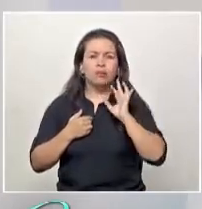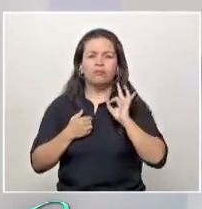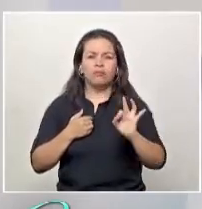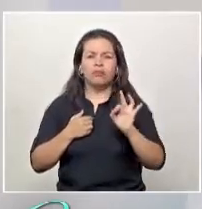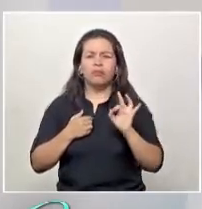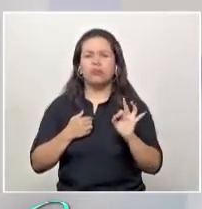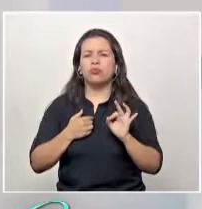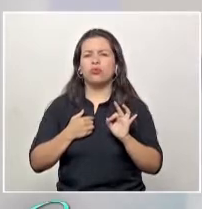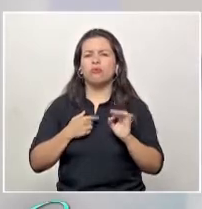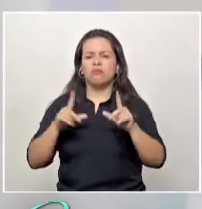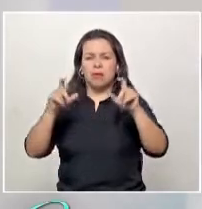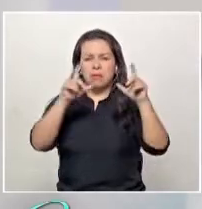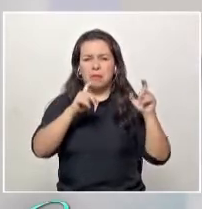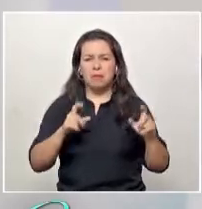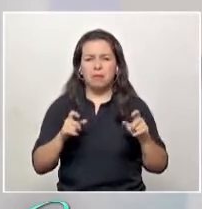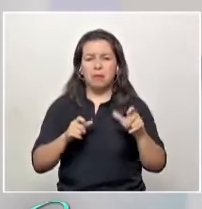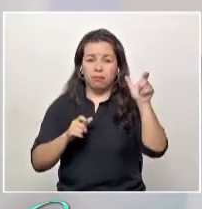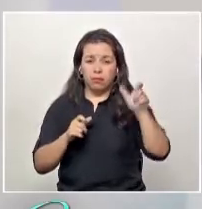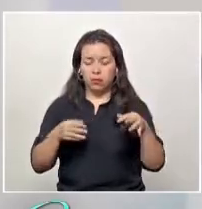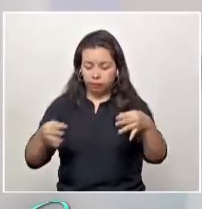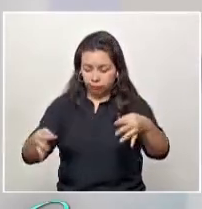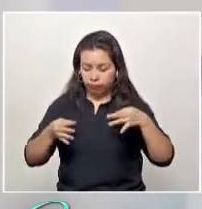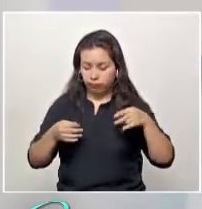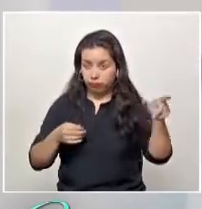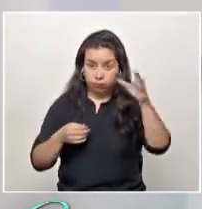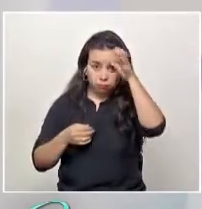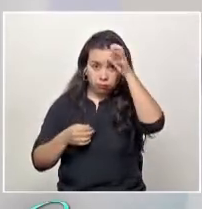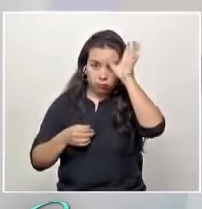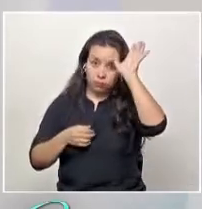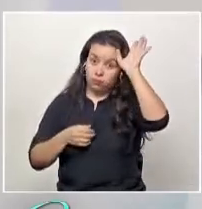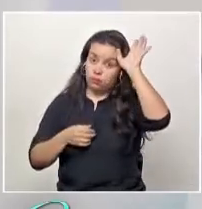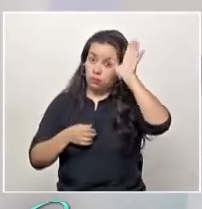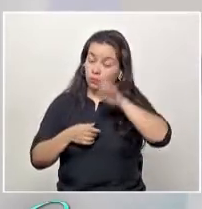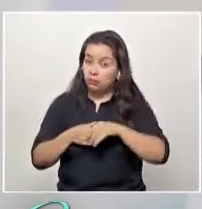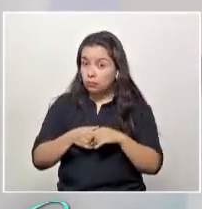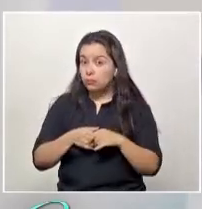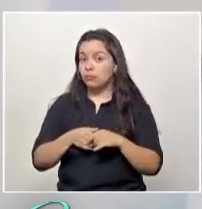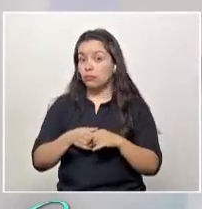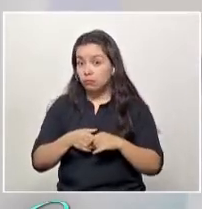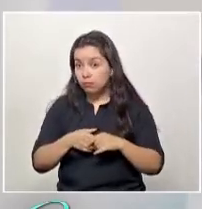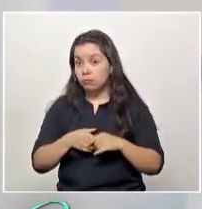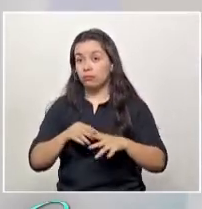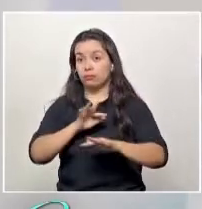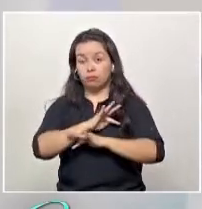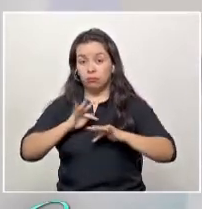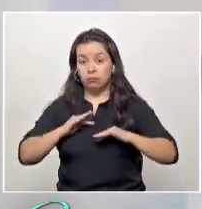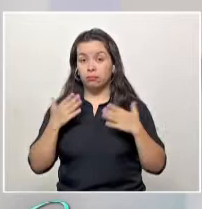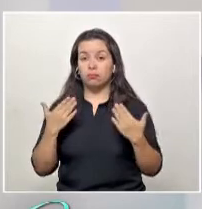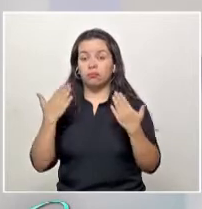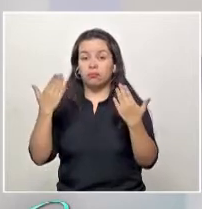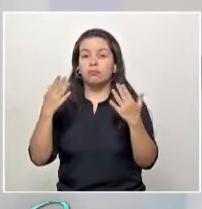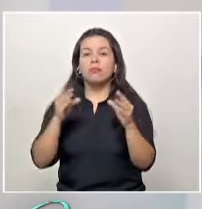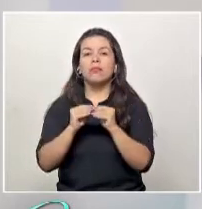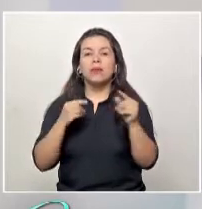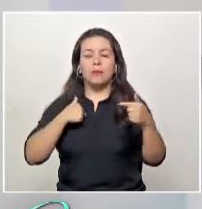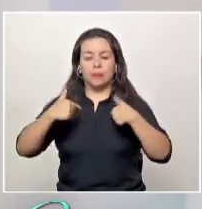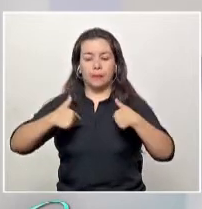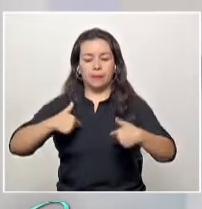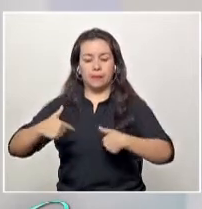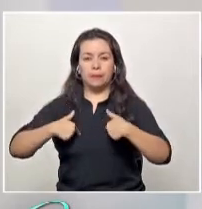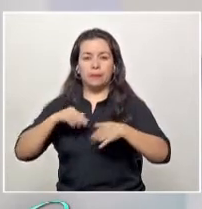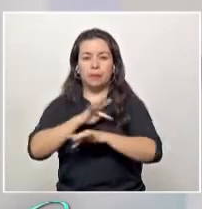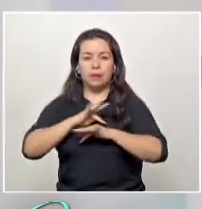placas radiográficas, en manos de un osteópata, un quiropráctico, uno hace grandes tratamientos, lo mismo que acupuntura y terapia